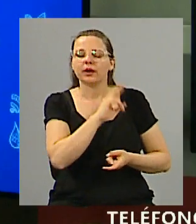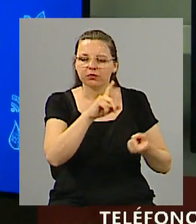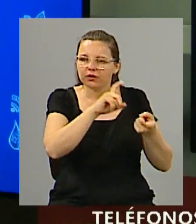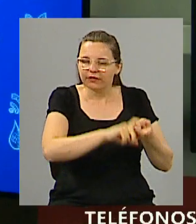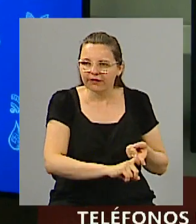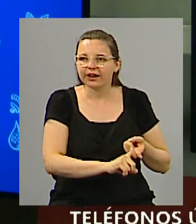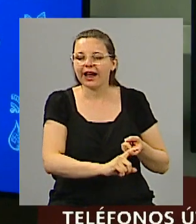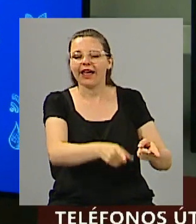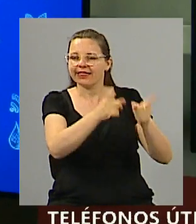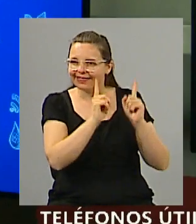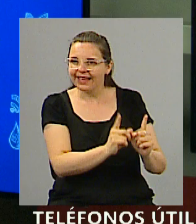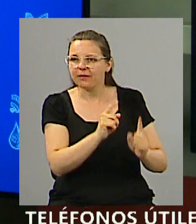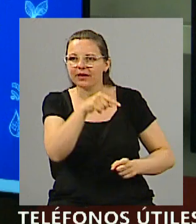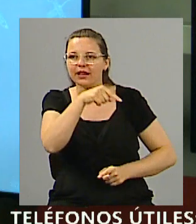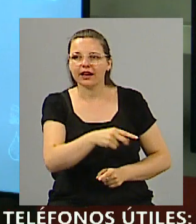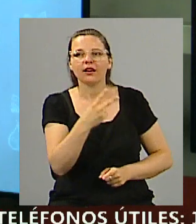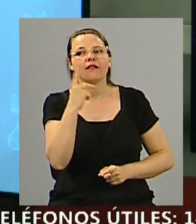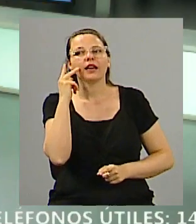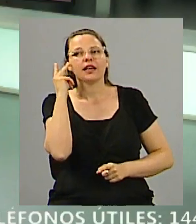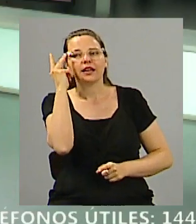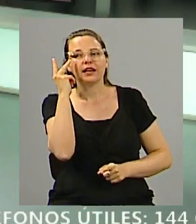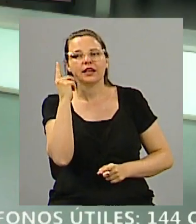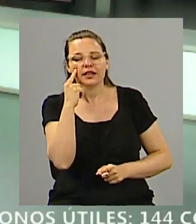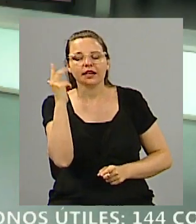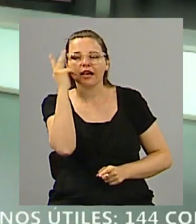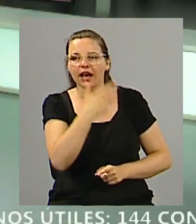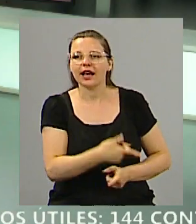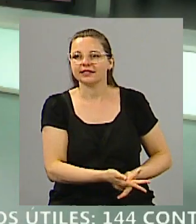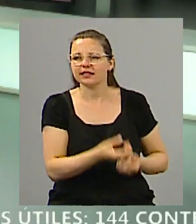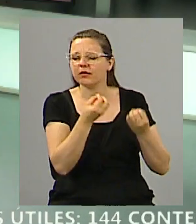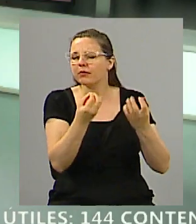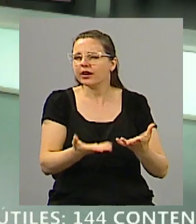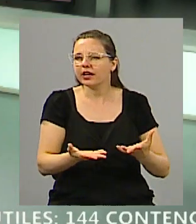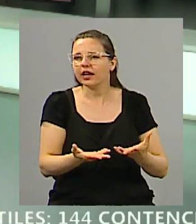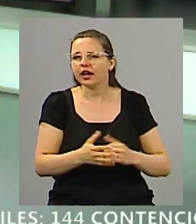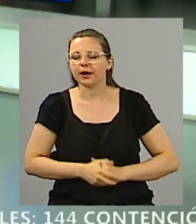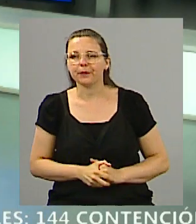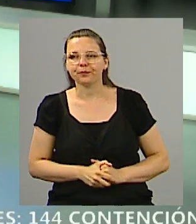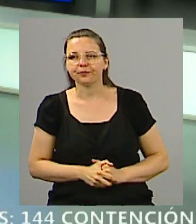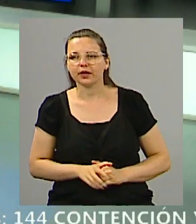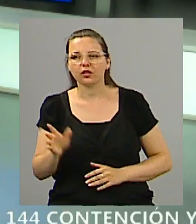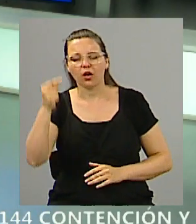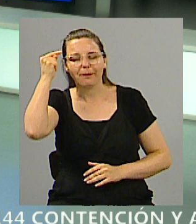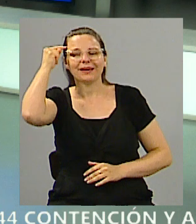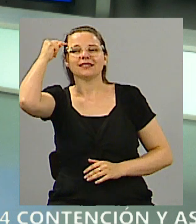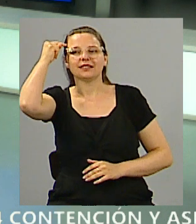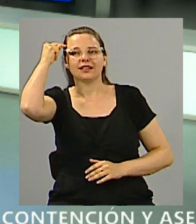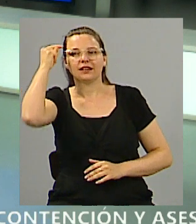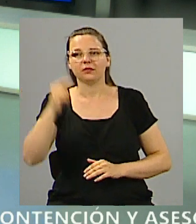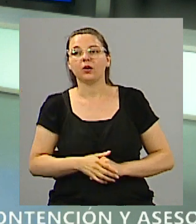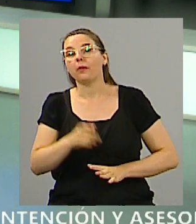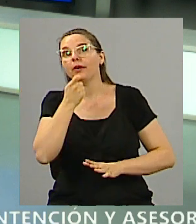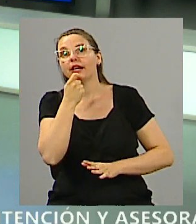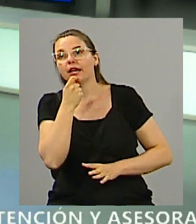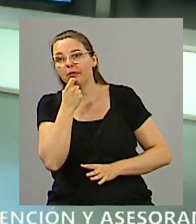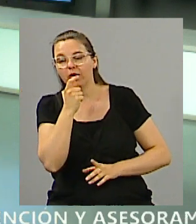muchos heterosexuales terminan teniendo HIV justamente porque está esa cuestión de creemos otra cosa y somos promiscuos.